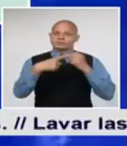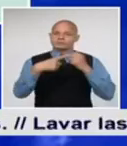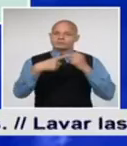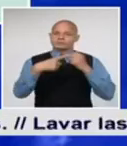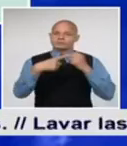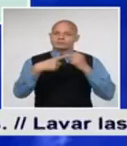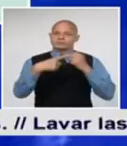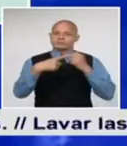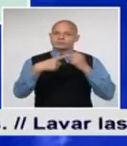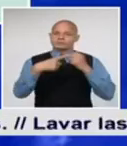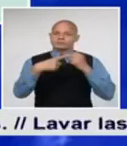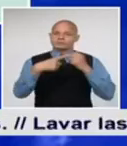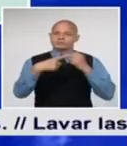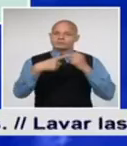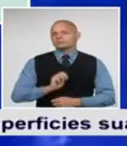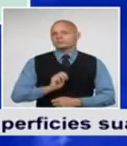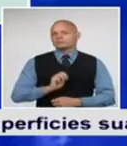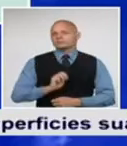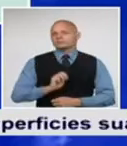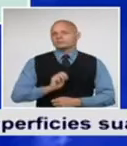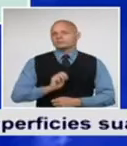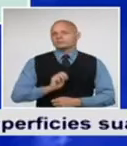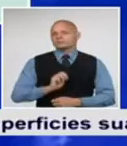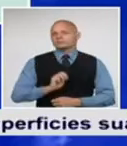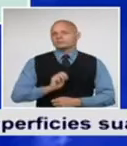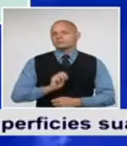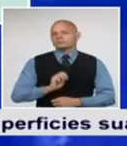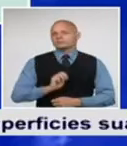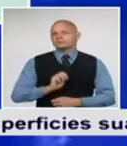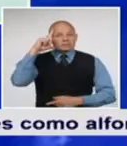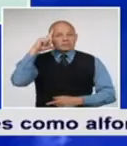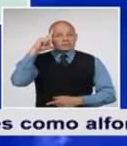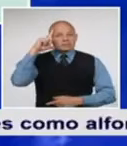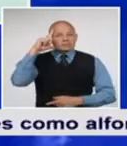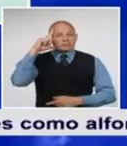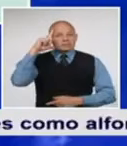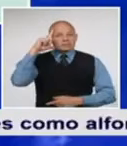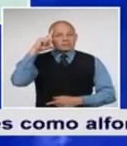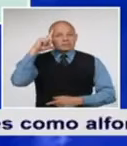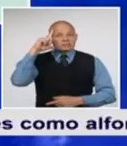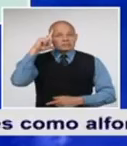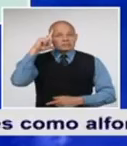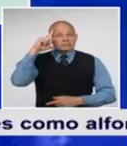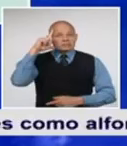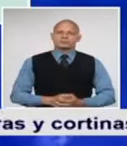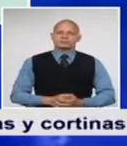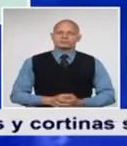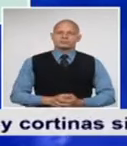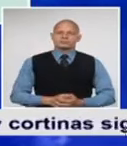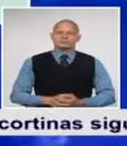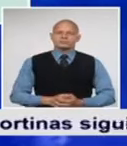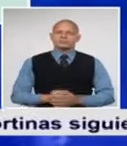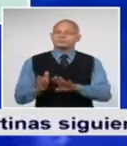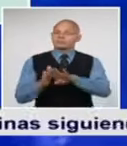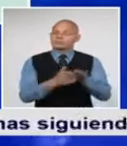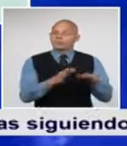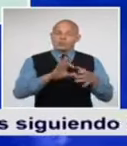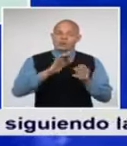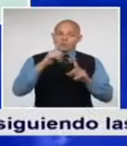Frente 3 y el municipio de San Luis con 2 casos en el día de ayer.